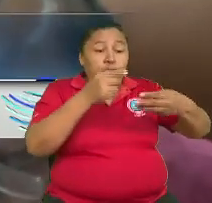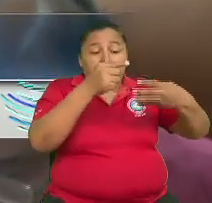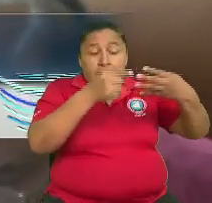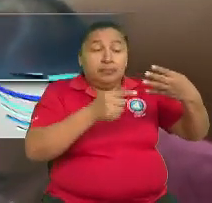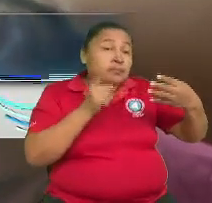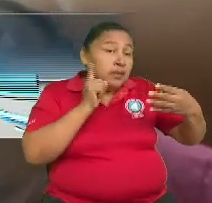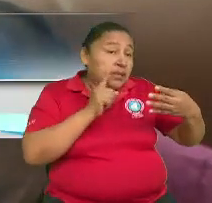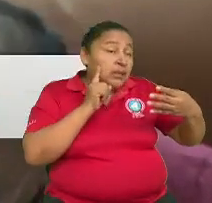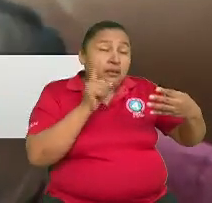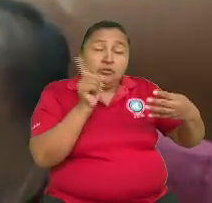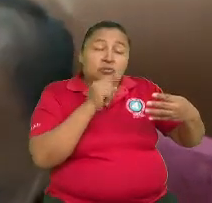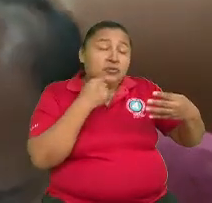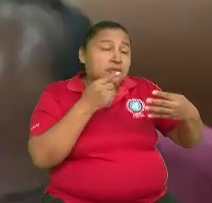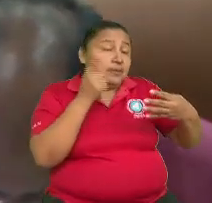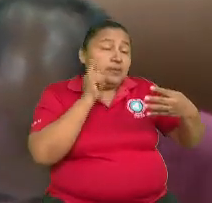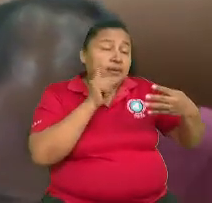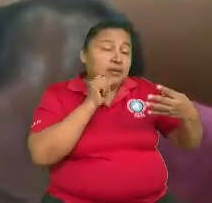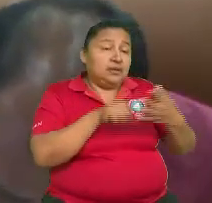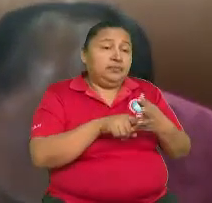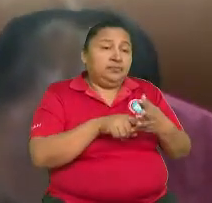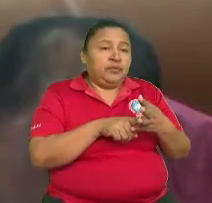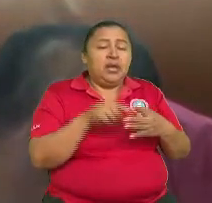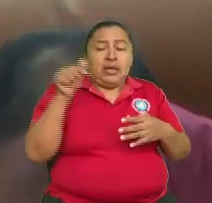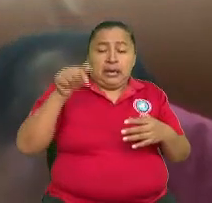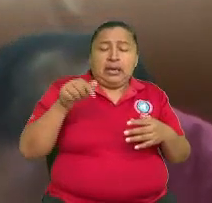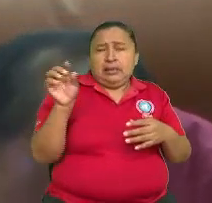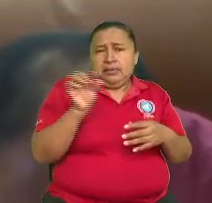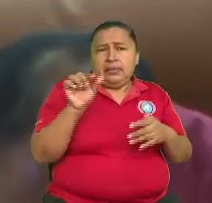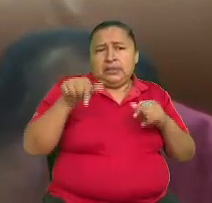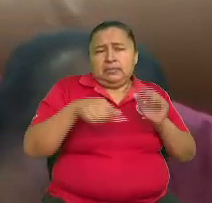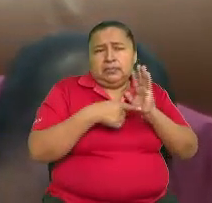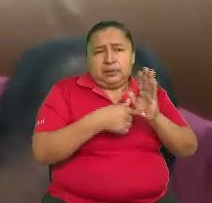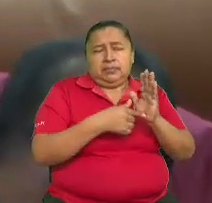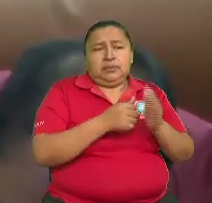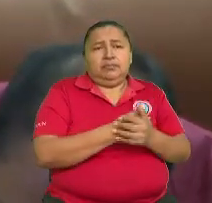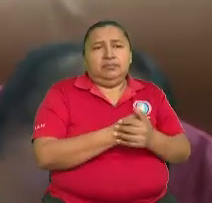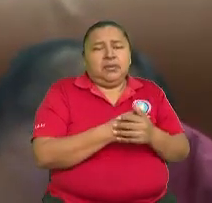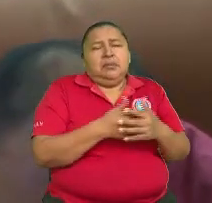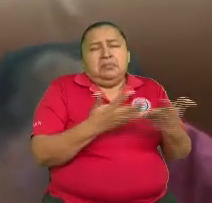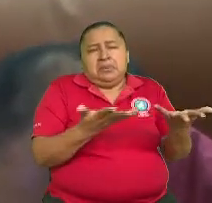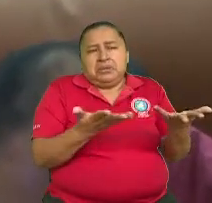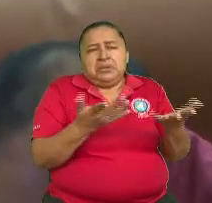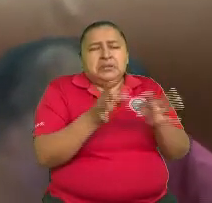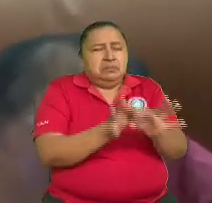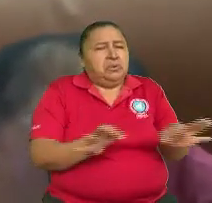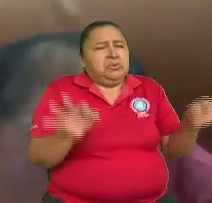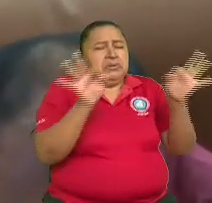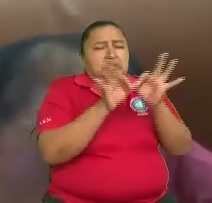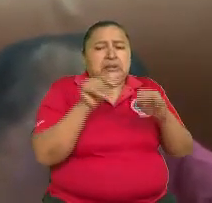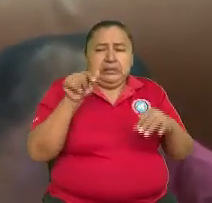mentir. Este préstamo, por ejemplo, imagínense en qué importante,